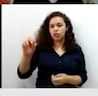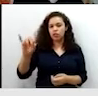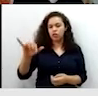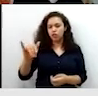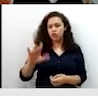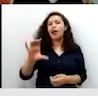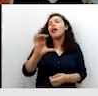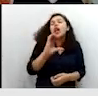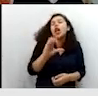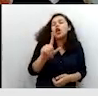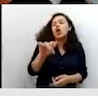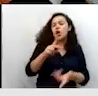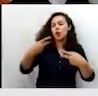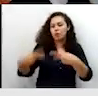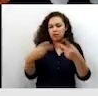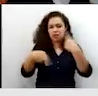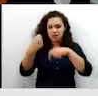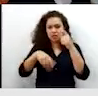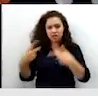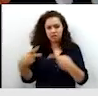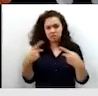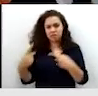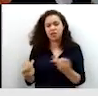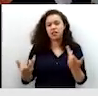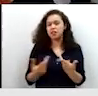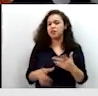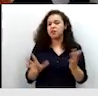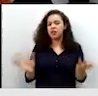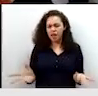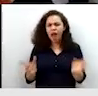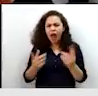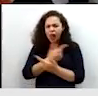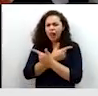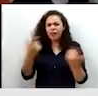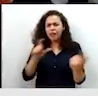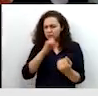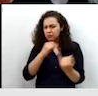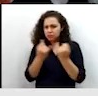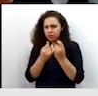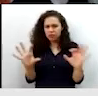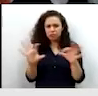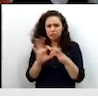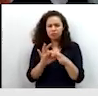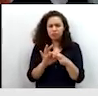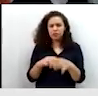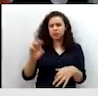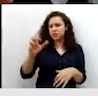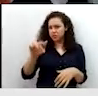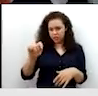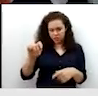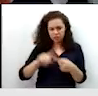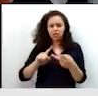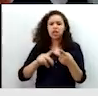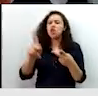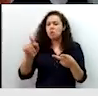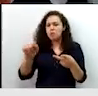cloro comercial. Cualquier marca maneja las mismas concentraciones, sea el Chinito, el Patito,